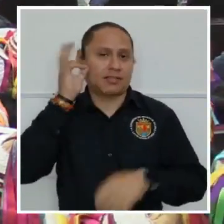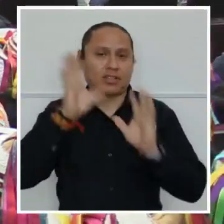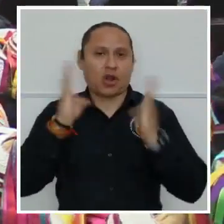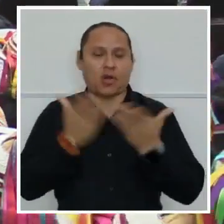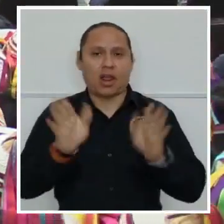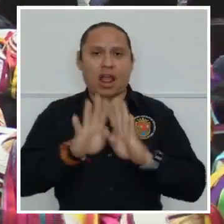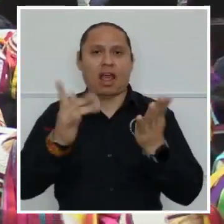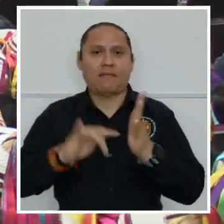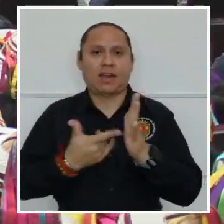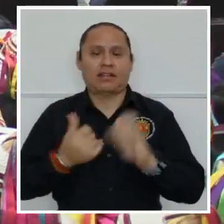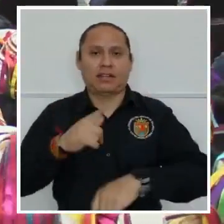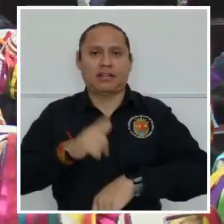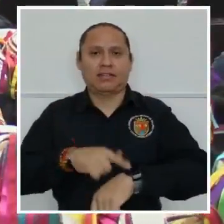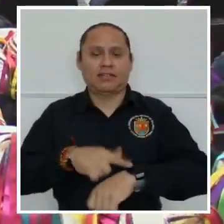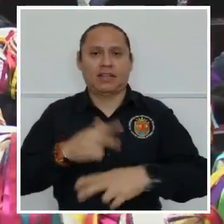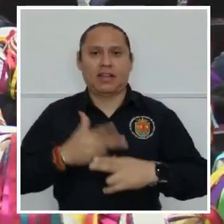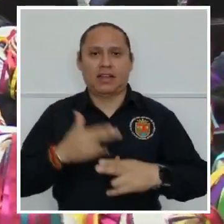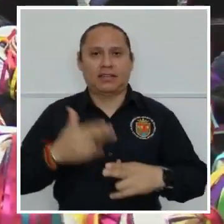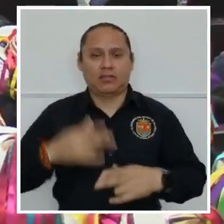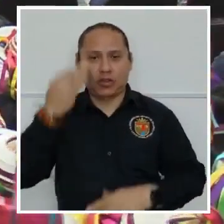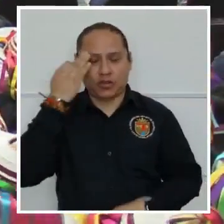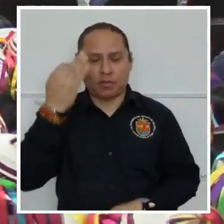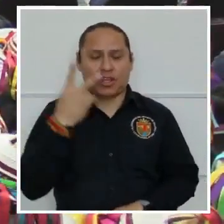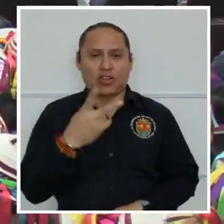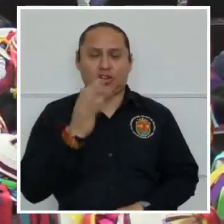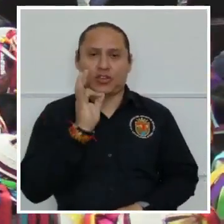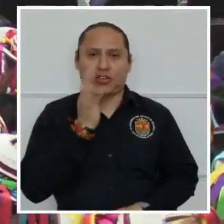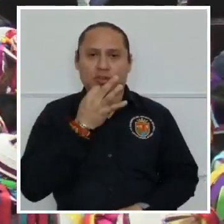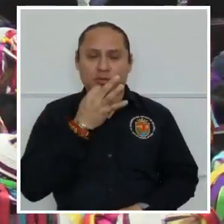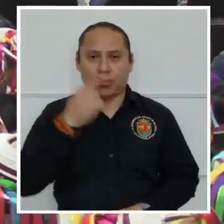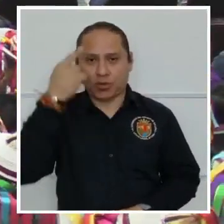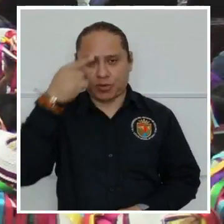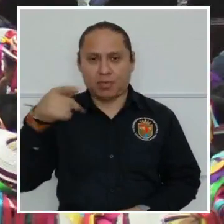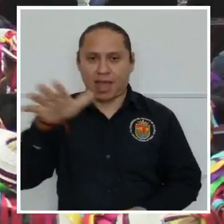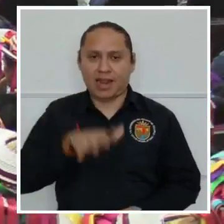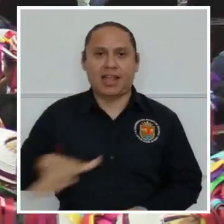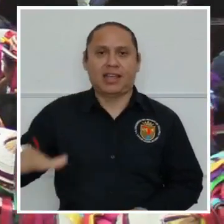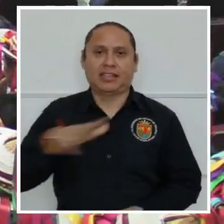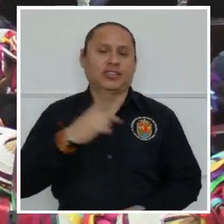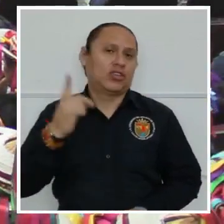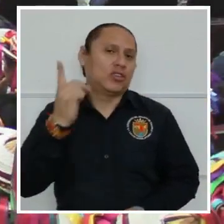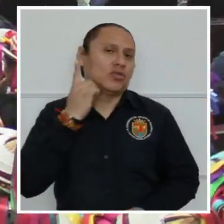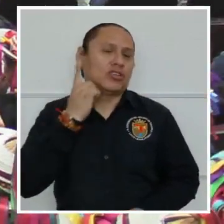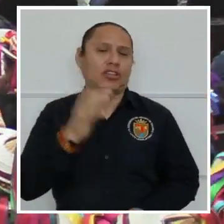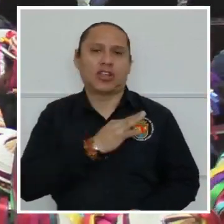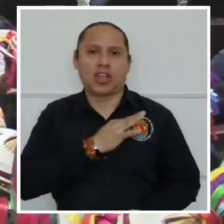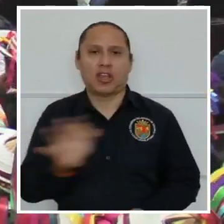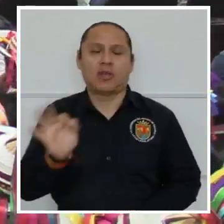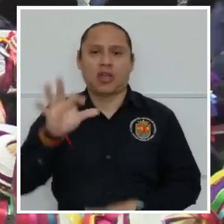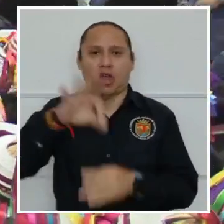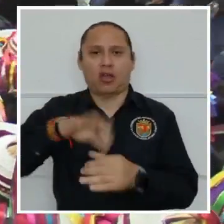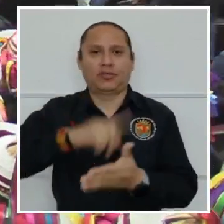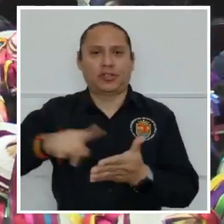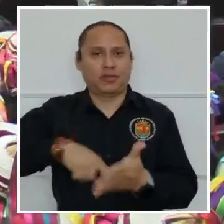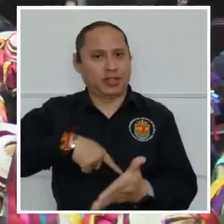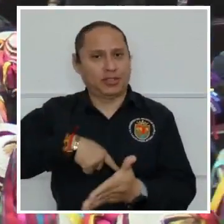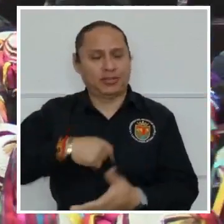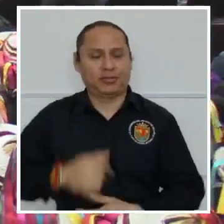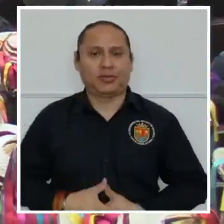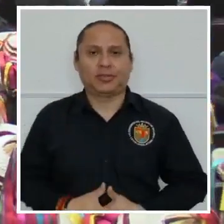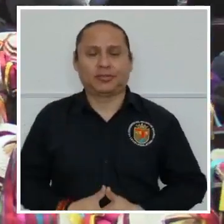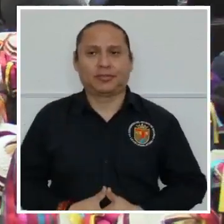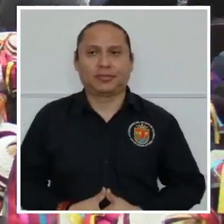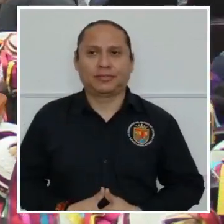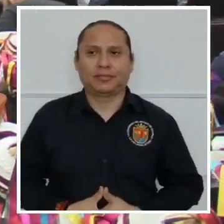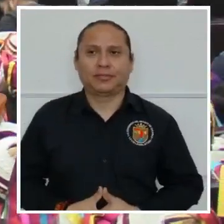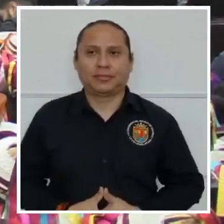Parlamentarios abra el sistema electrónico hasta por un tiempo máximo de 2 minutos para que las diputadas y los diputados emitan